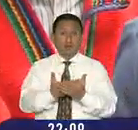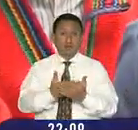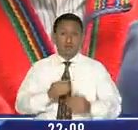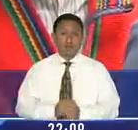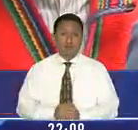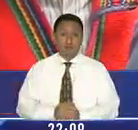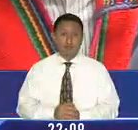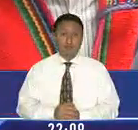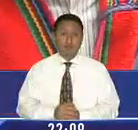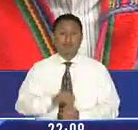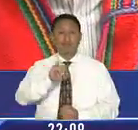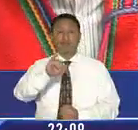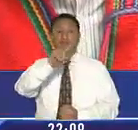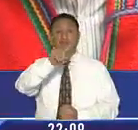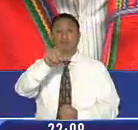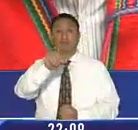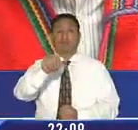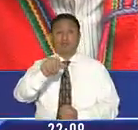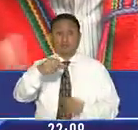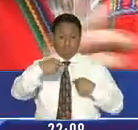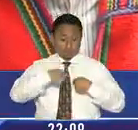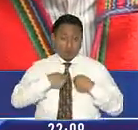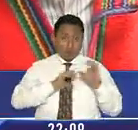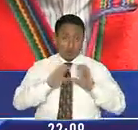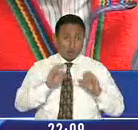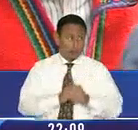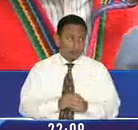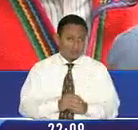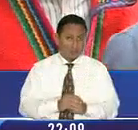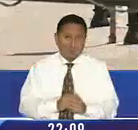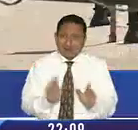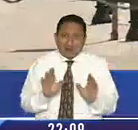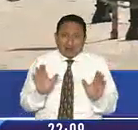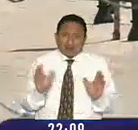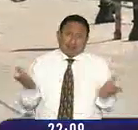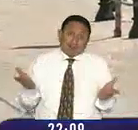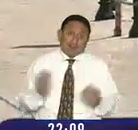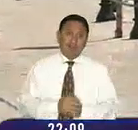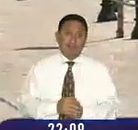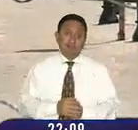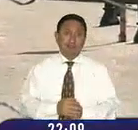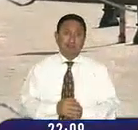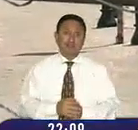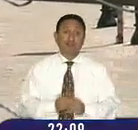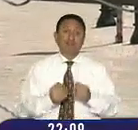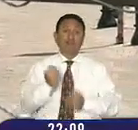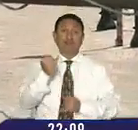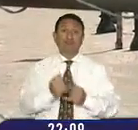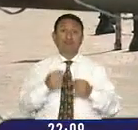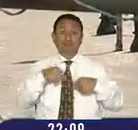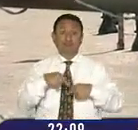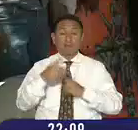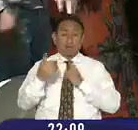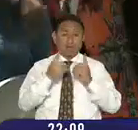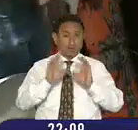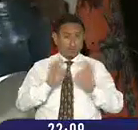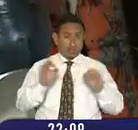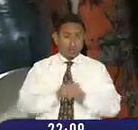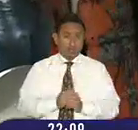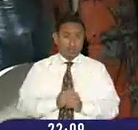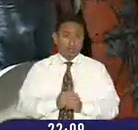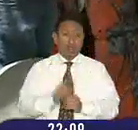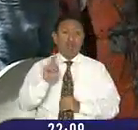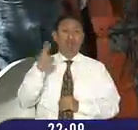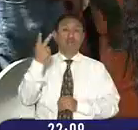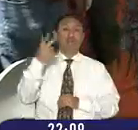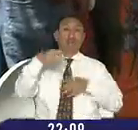quiere hablar con Leonidas Issa, eso quiere decir que no quiere hablar con ninguna de nuestras bases. Finalizaron indicando que de no retomarse el diálogo, declararán la segunda